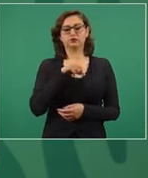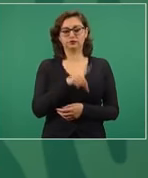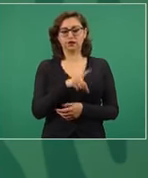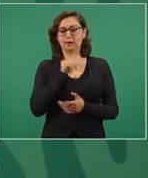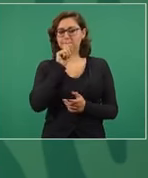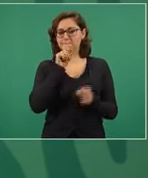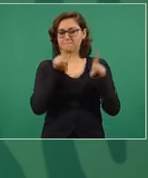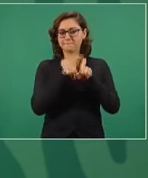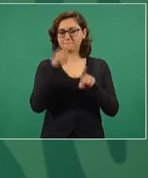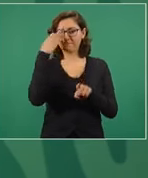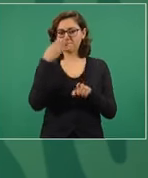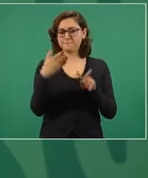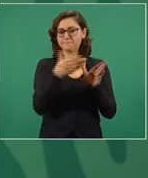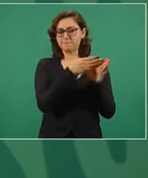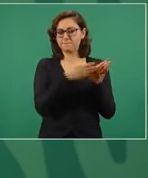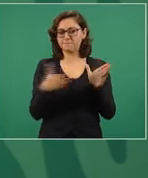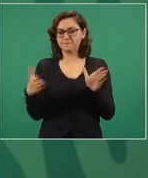confiscar armas,